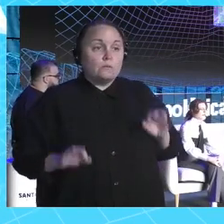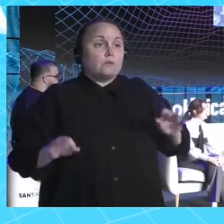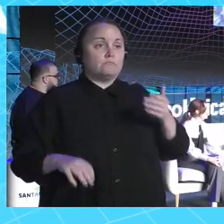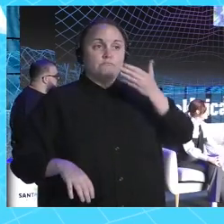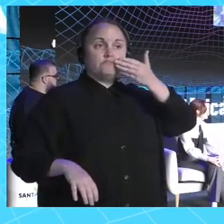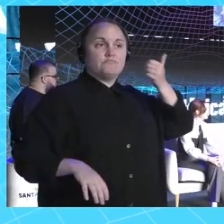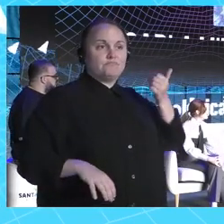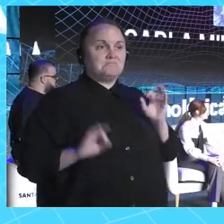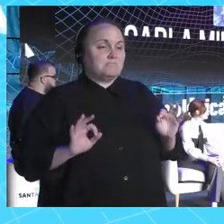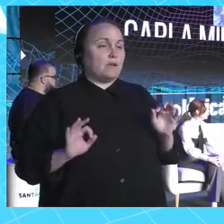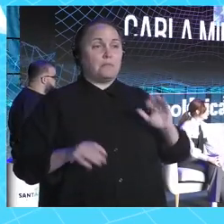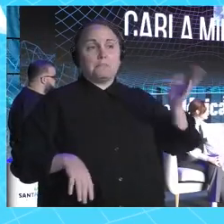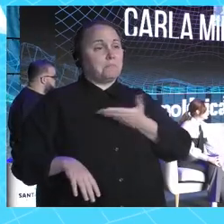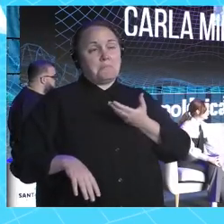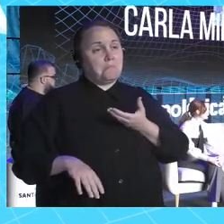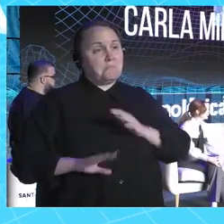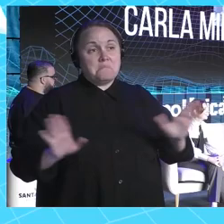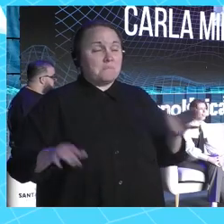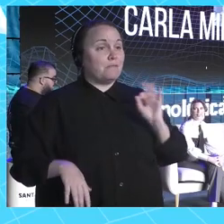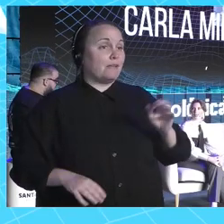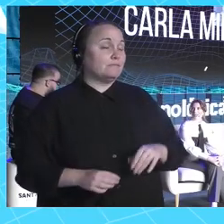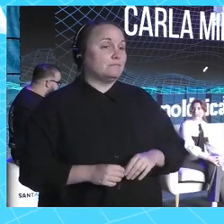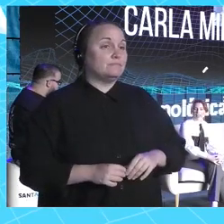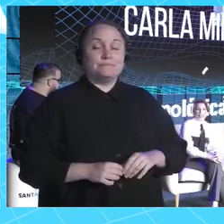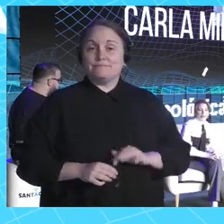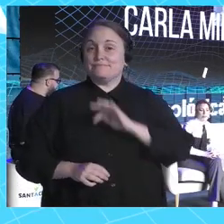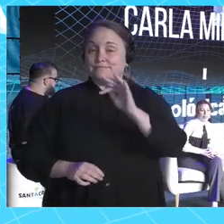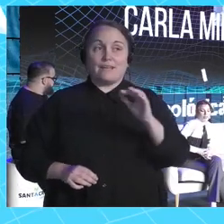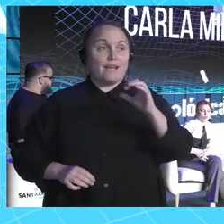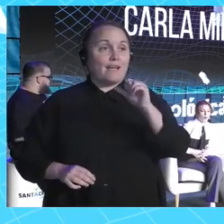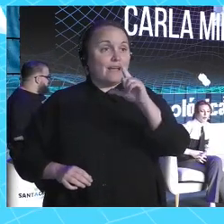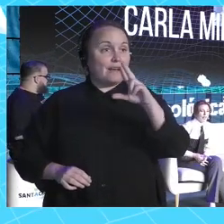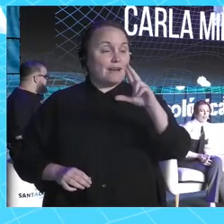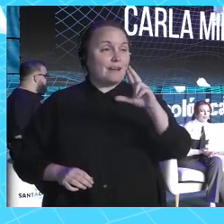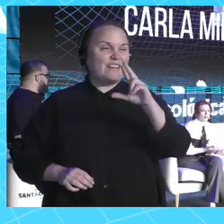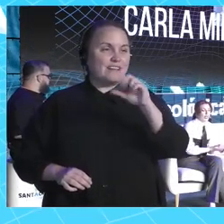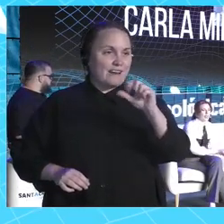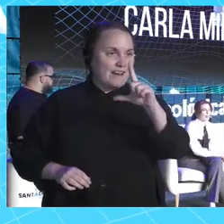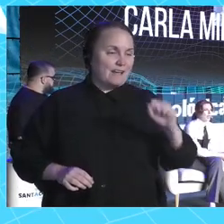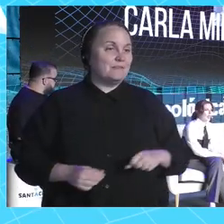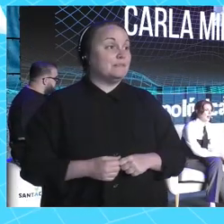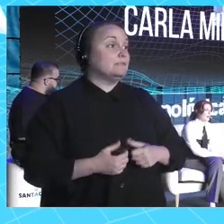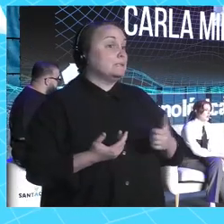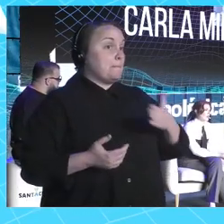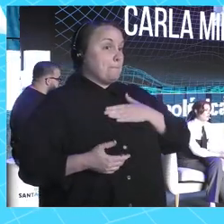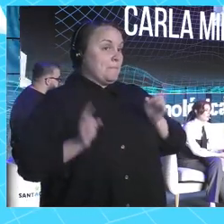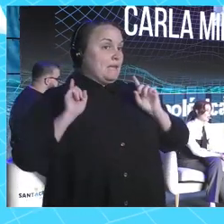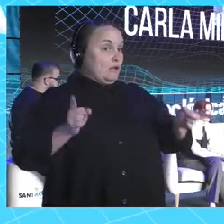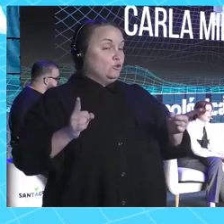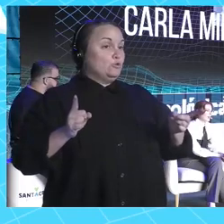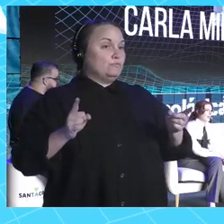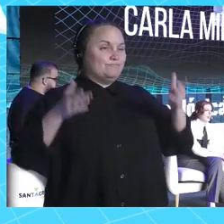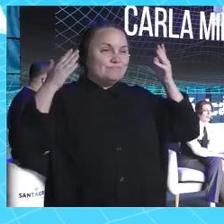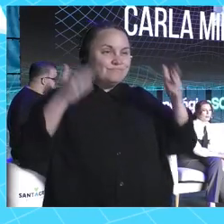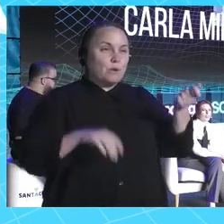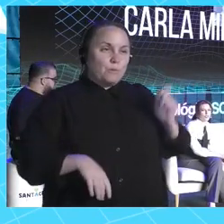muy orgullosa de quién soy así que no me afecta la verdad Carla en mi caso al final el dedicarme a la profesión que